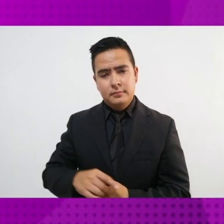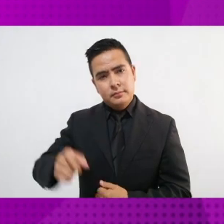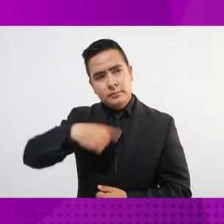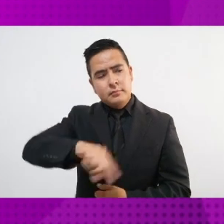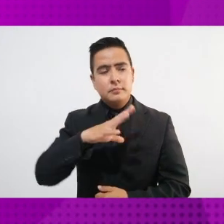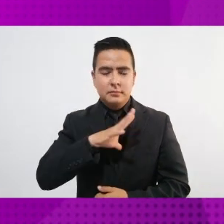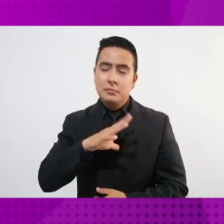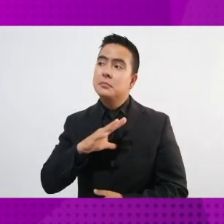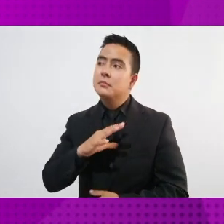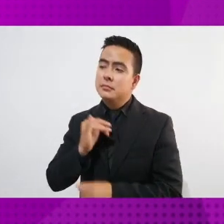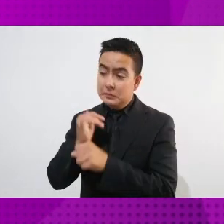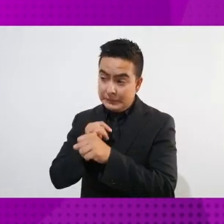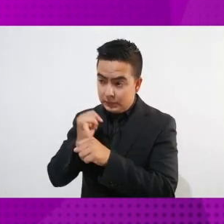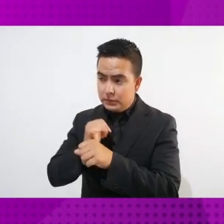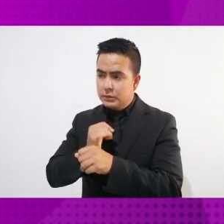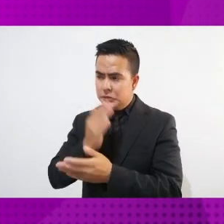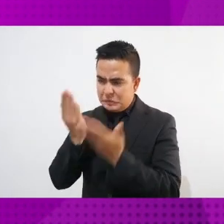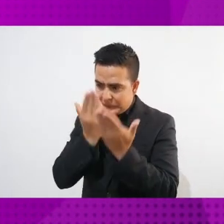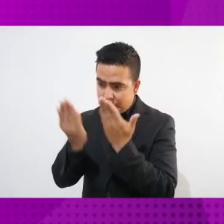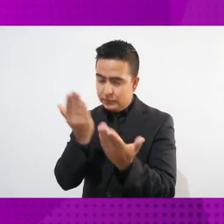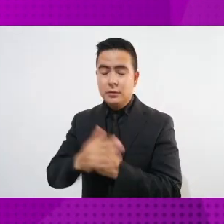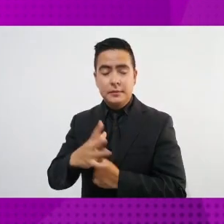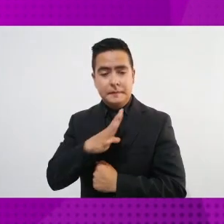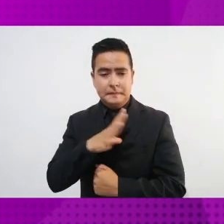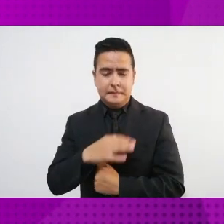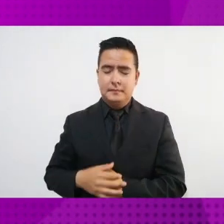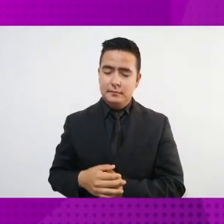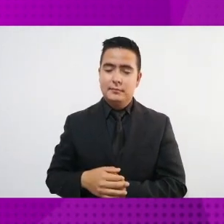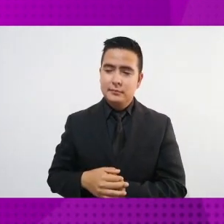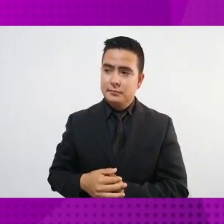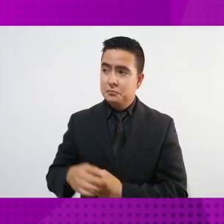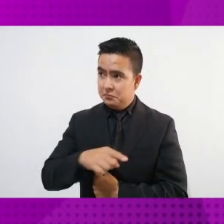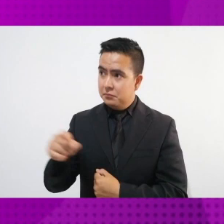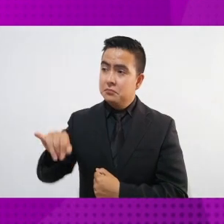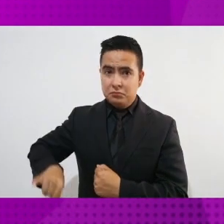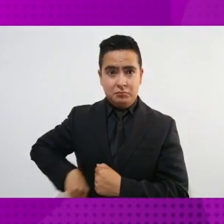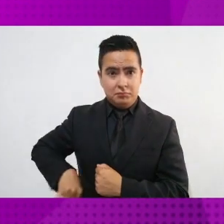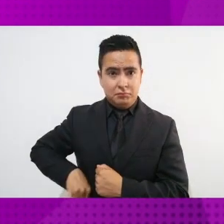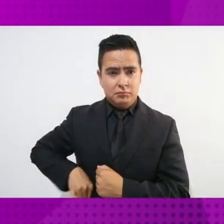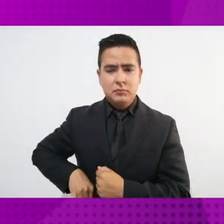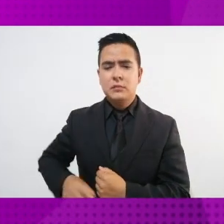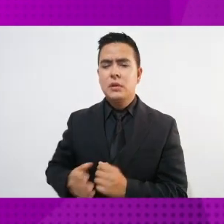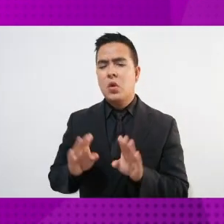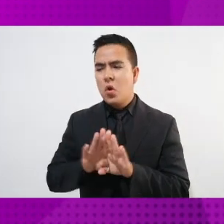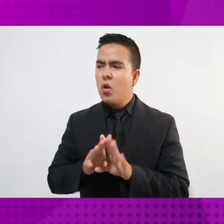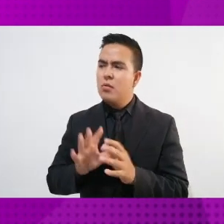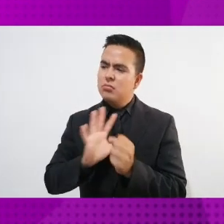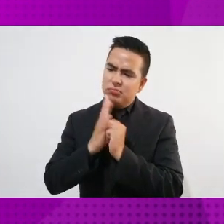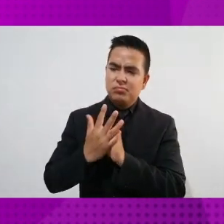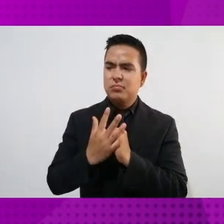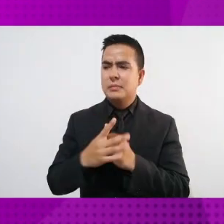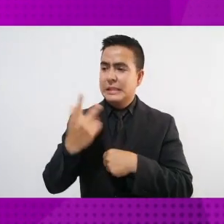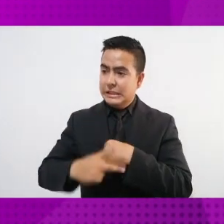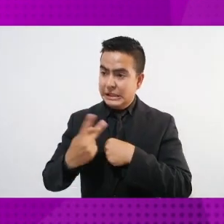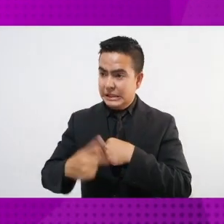como académicos y como investigadores, pues será un fenómeno en el que estarán interesados en seguir cómo en medio